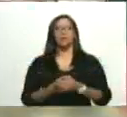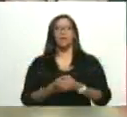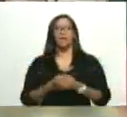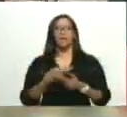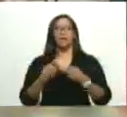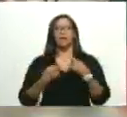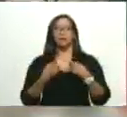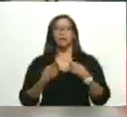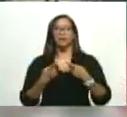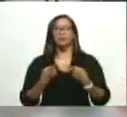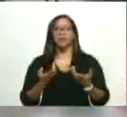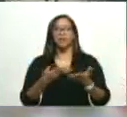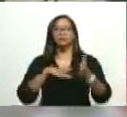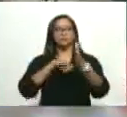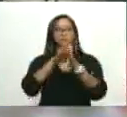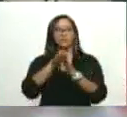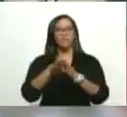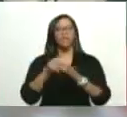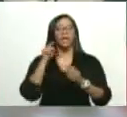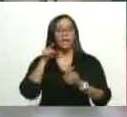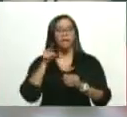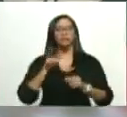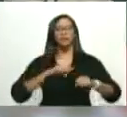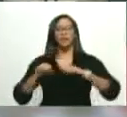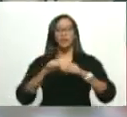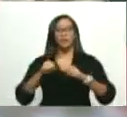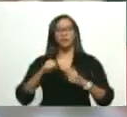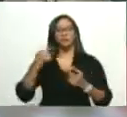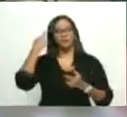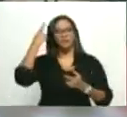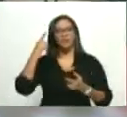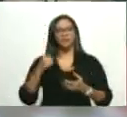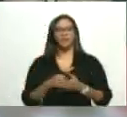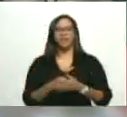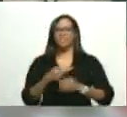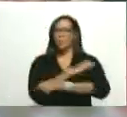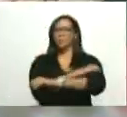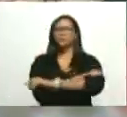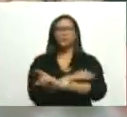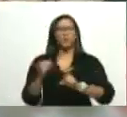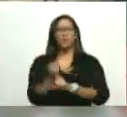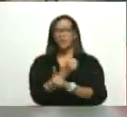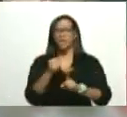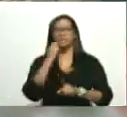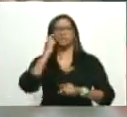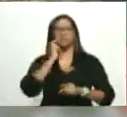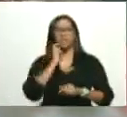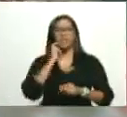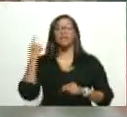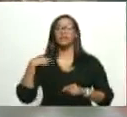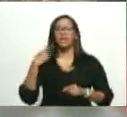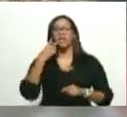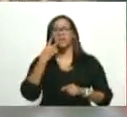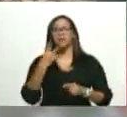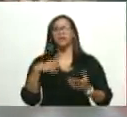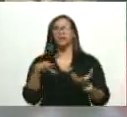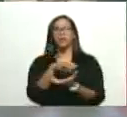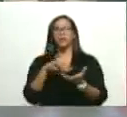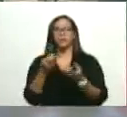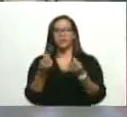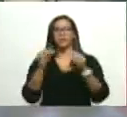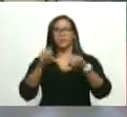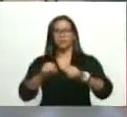la democracia. Entonces creo que ese surgimiento de esa derecha virulenta, esa derecha violenta y fascista, tiene que ver con la crisis del